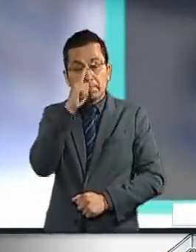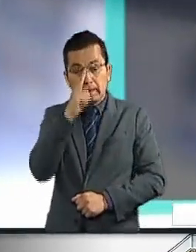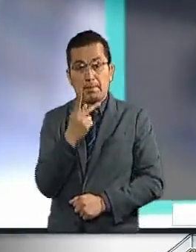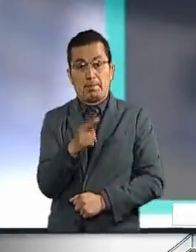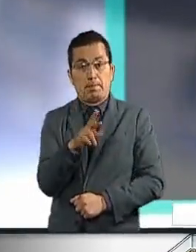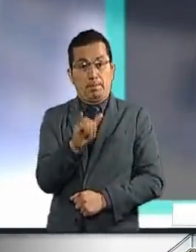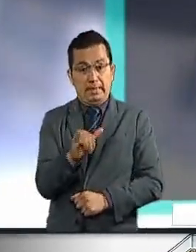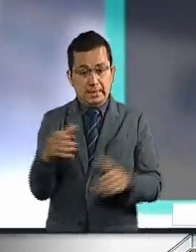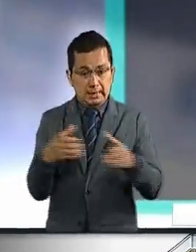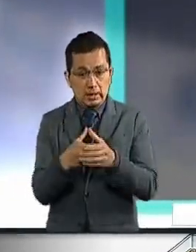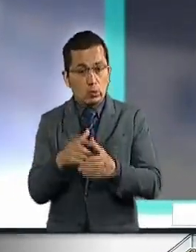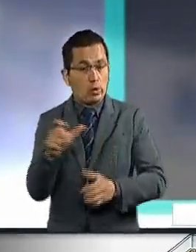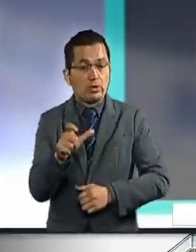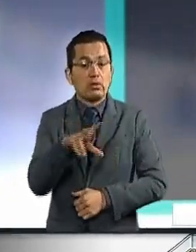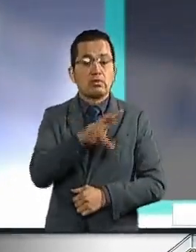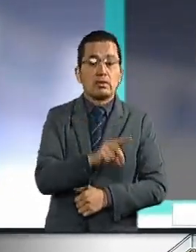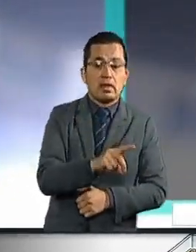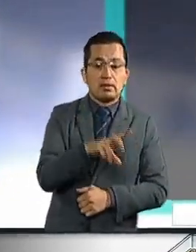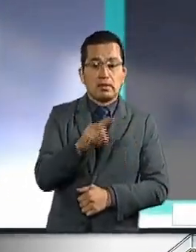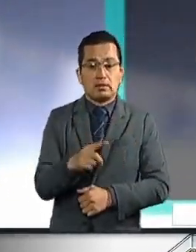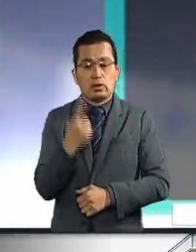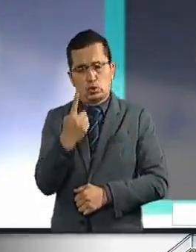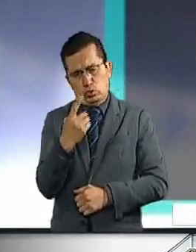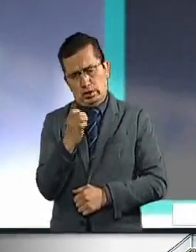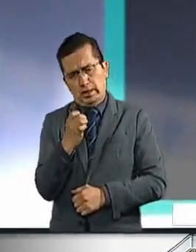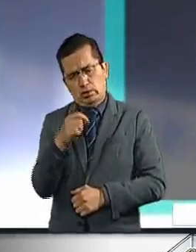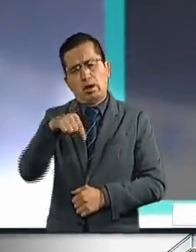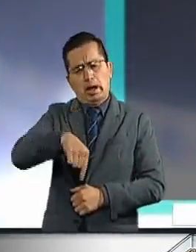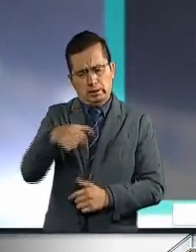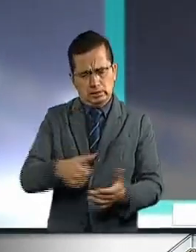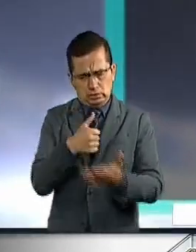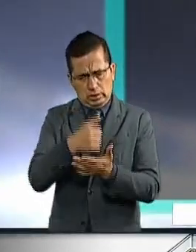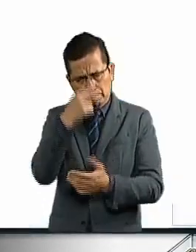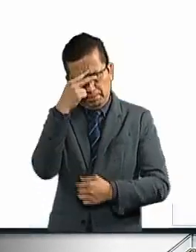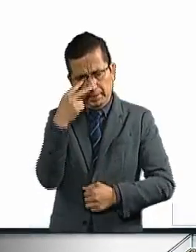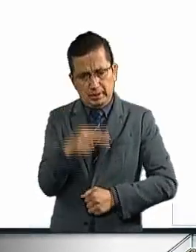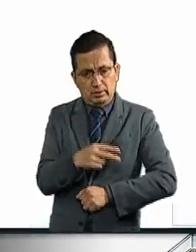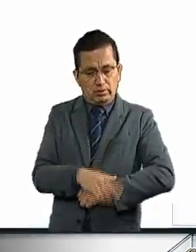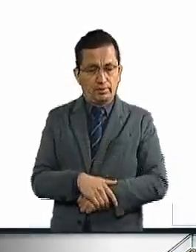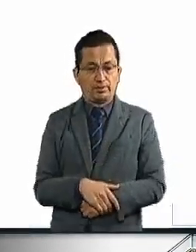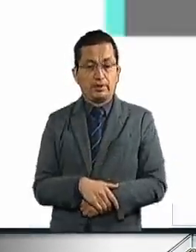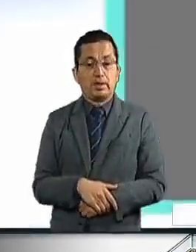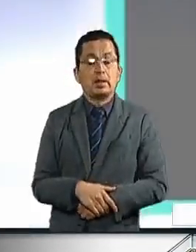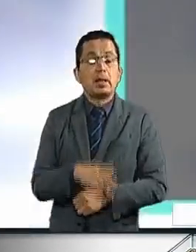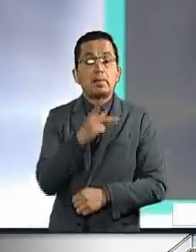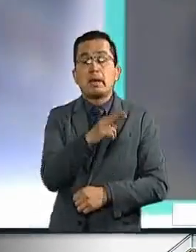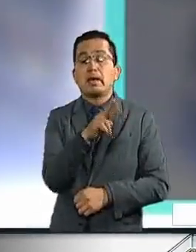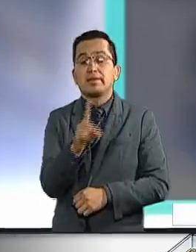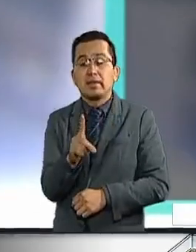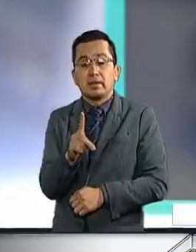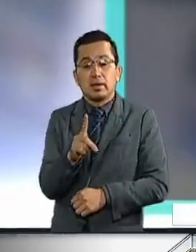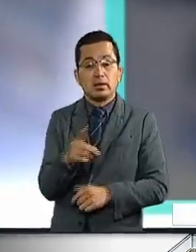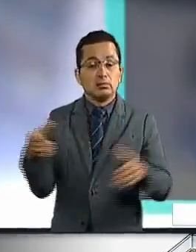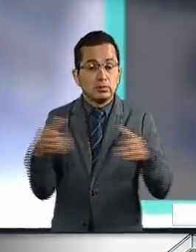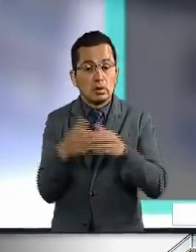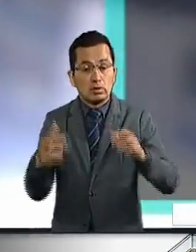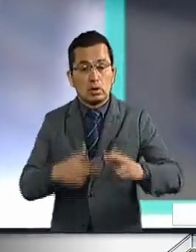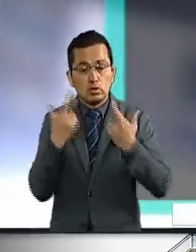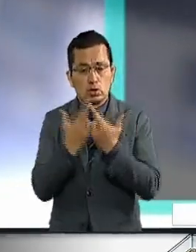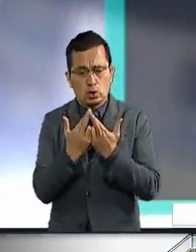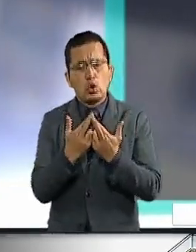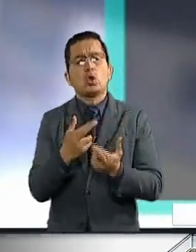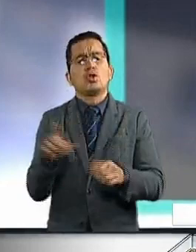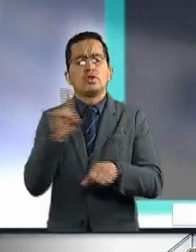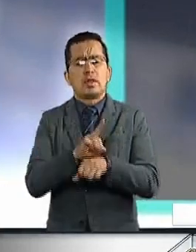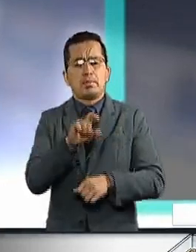sea los días 30 y 31 de enero También acá en la Ciudad de México el PRD va a realizar su reunión plenaria el 28 de